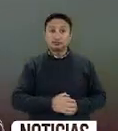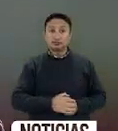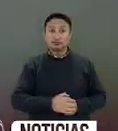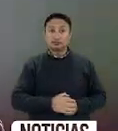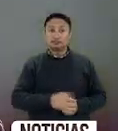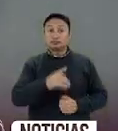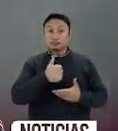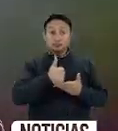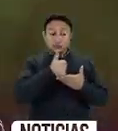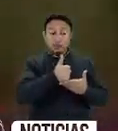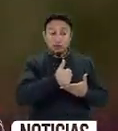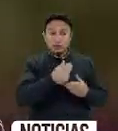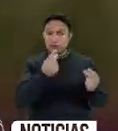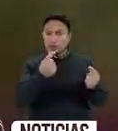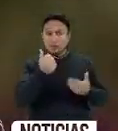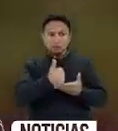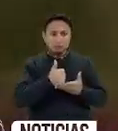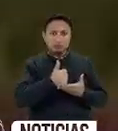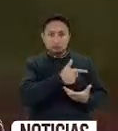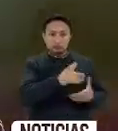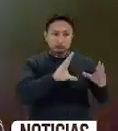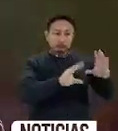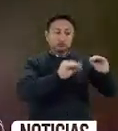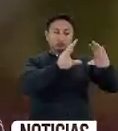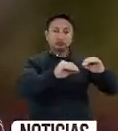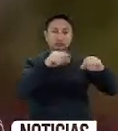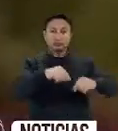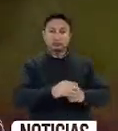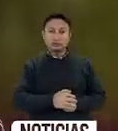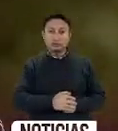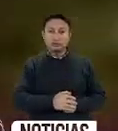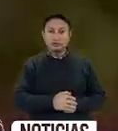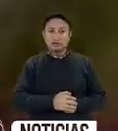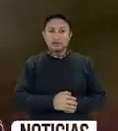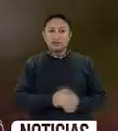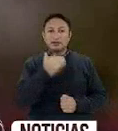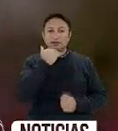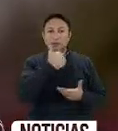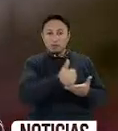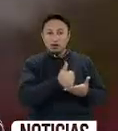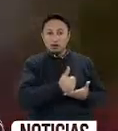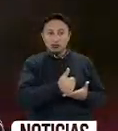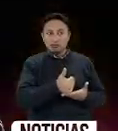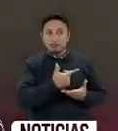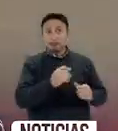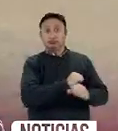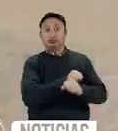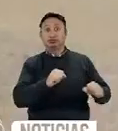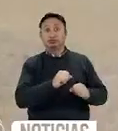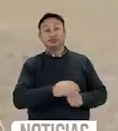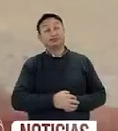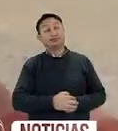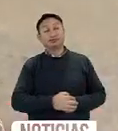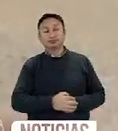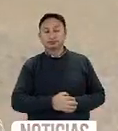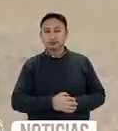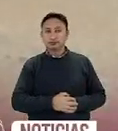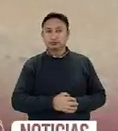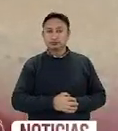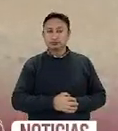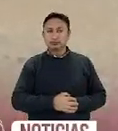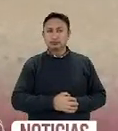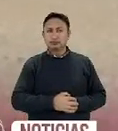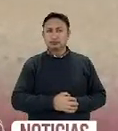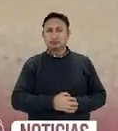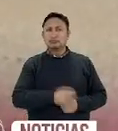ayudándolo a apagar por un poco, porque no lo podíamos acercar mucho porque podía explotar algo. Ahí vimos los señores